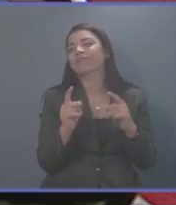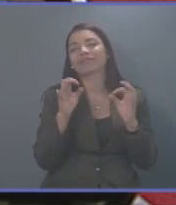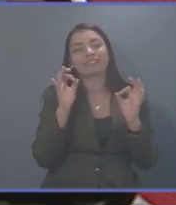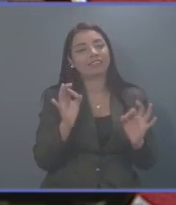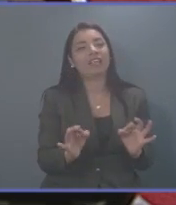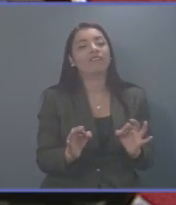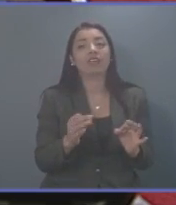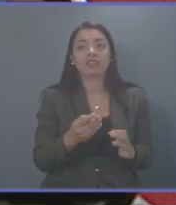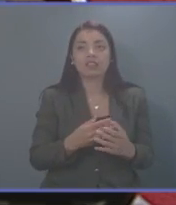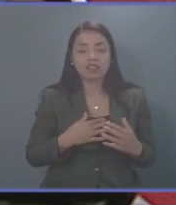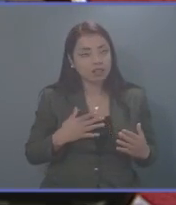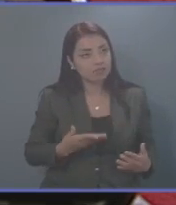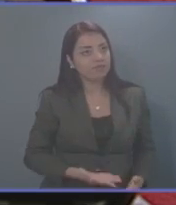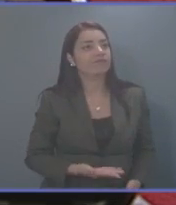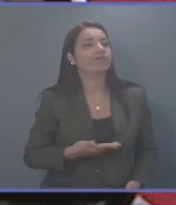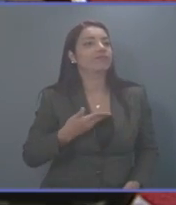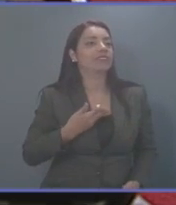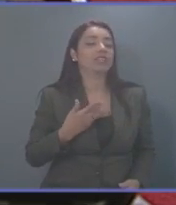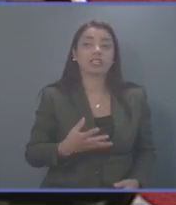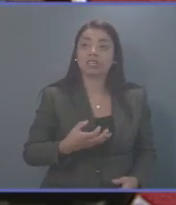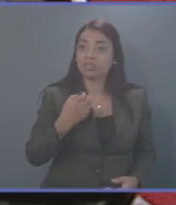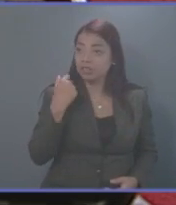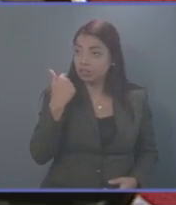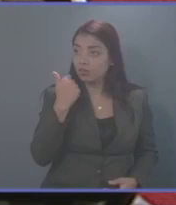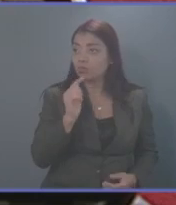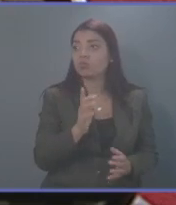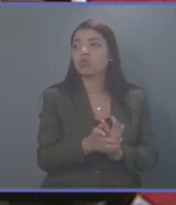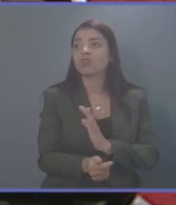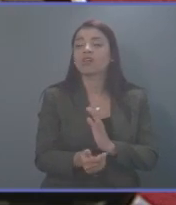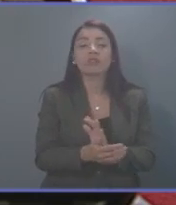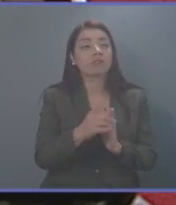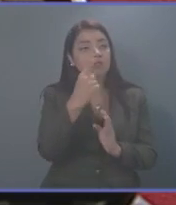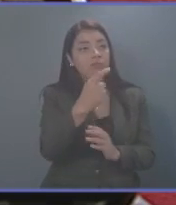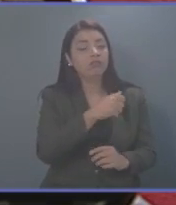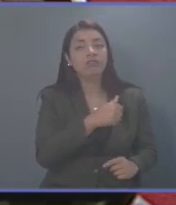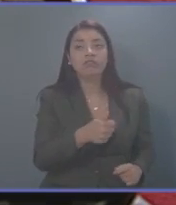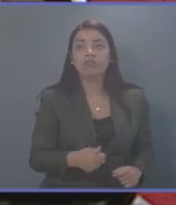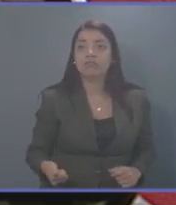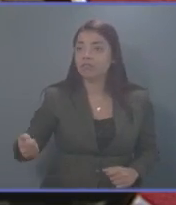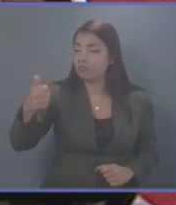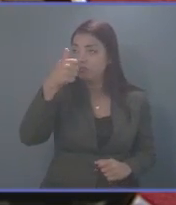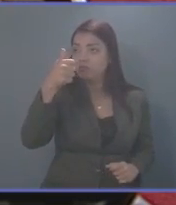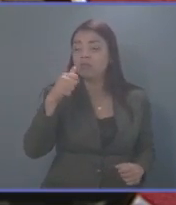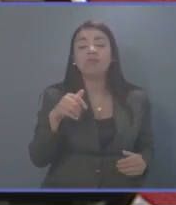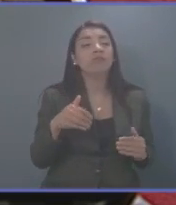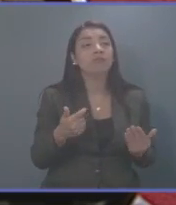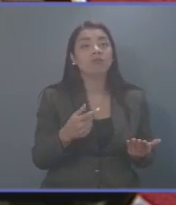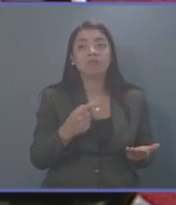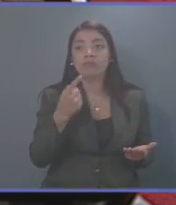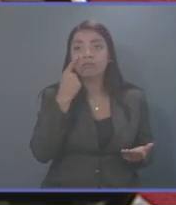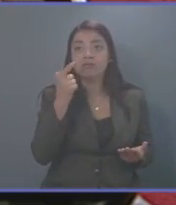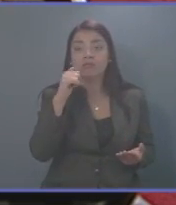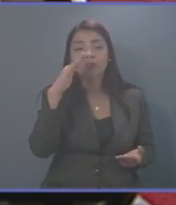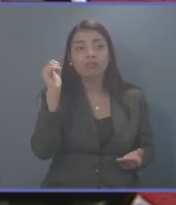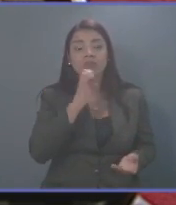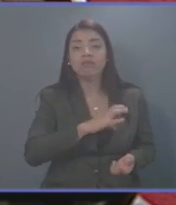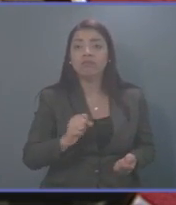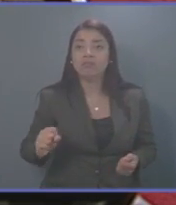de engrandecer y enriquecer su capacidad como funcionarios públicos para ver a El